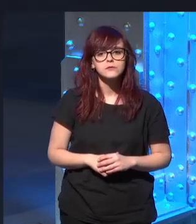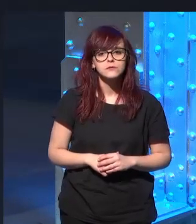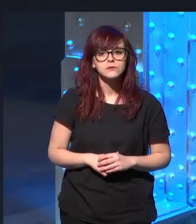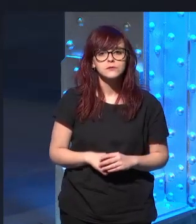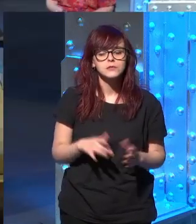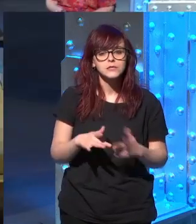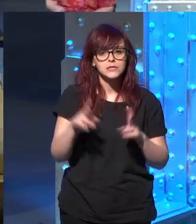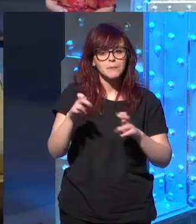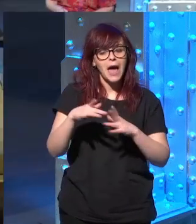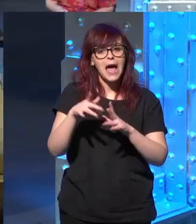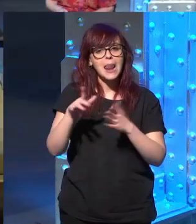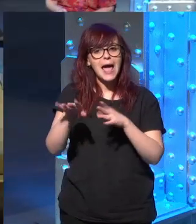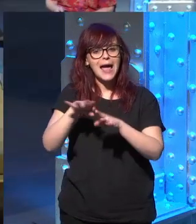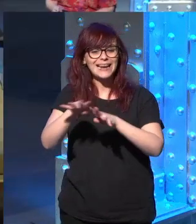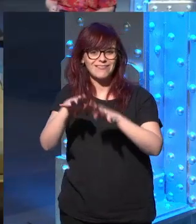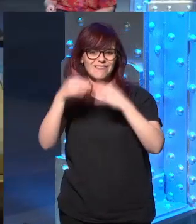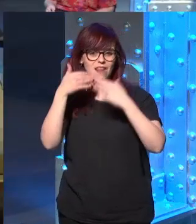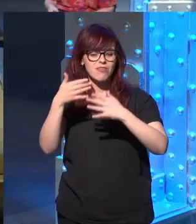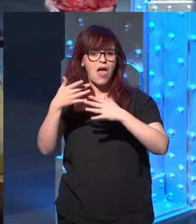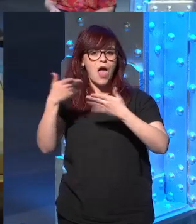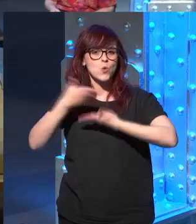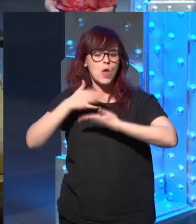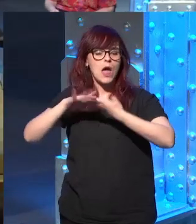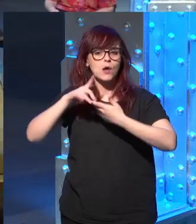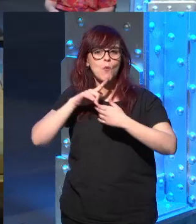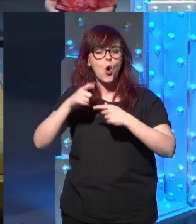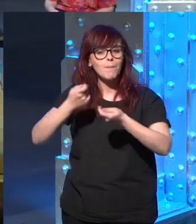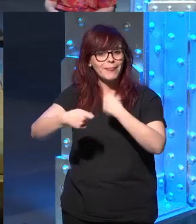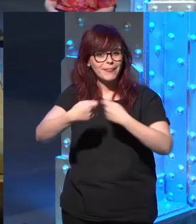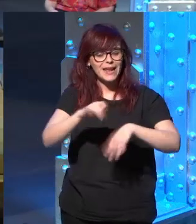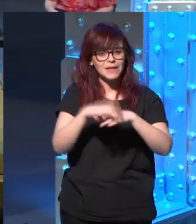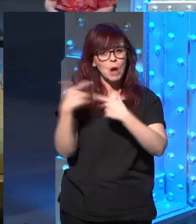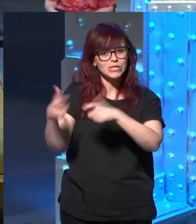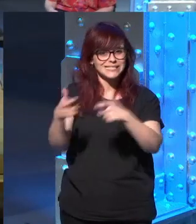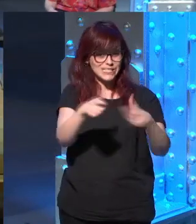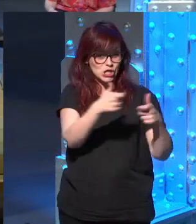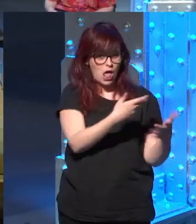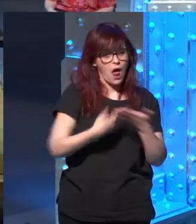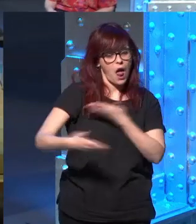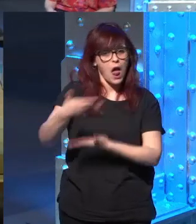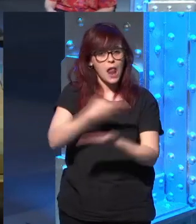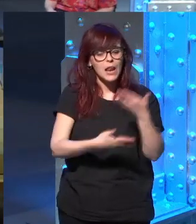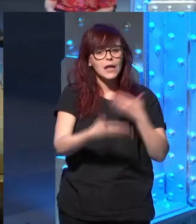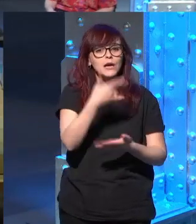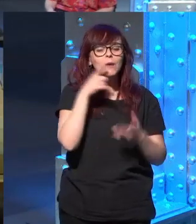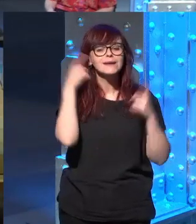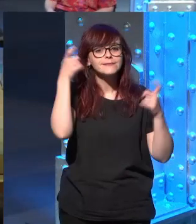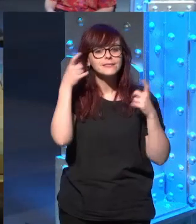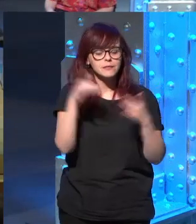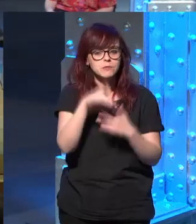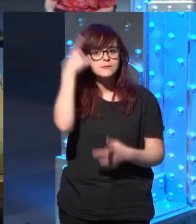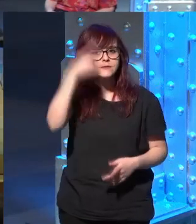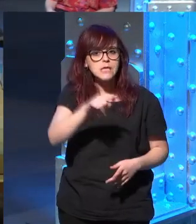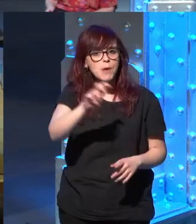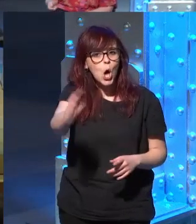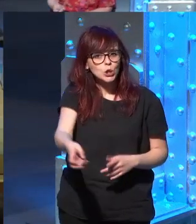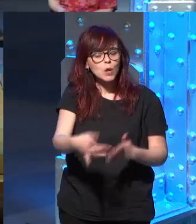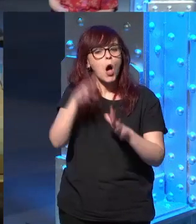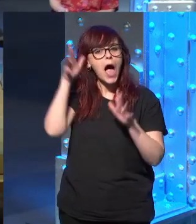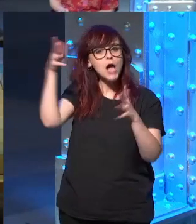vender ejemplares como al reconocimiento sectorial, digamos, ¿no? De saber unos de otros porque otro